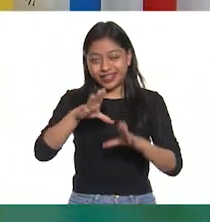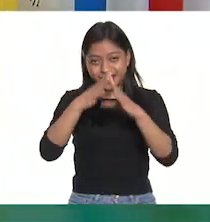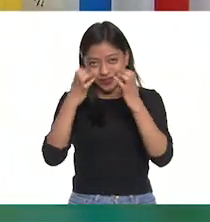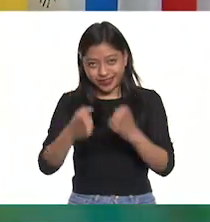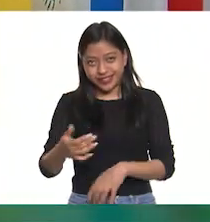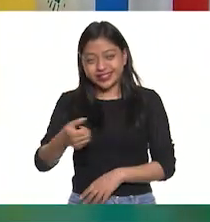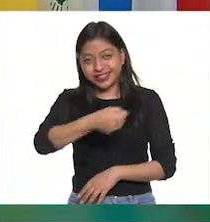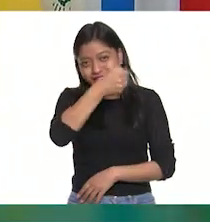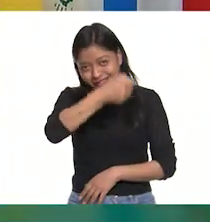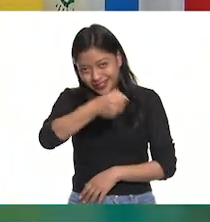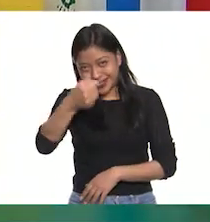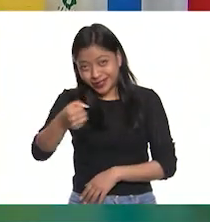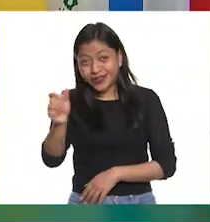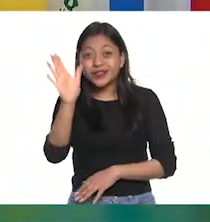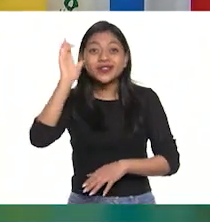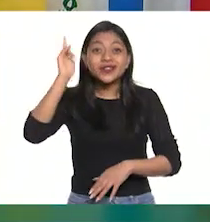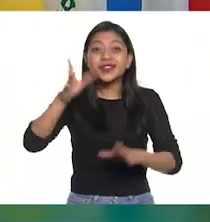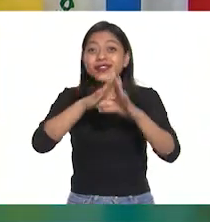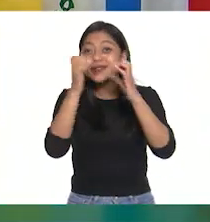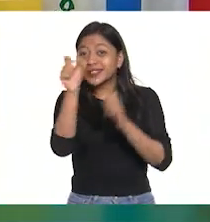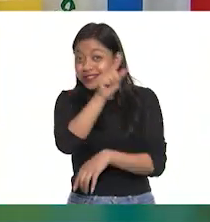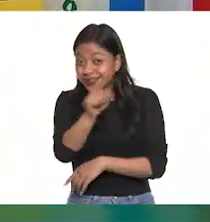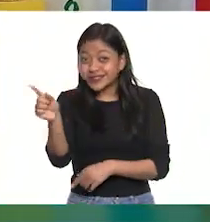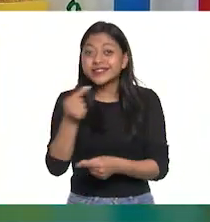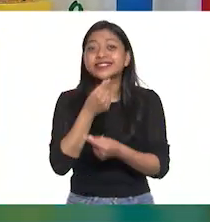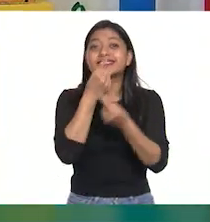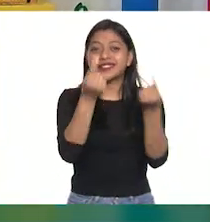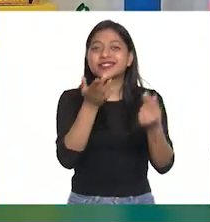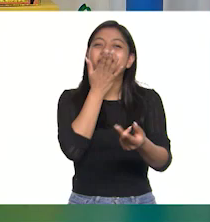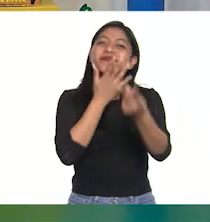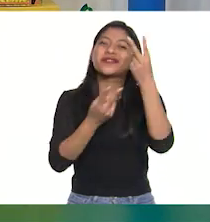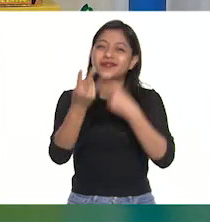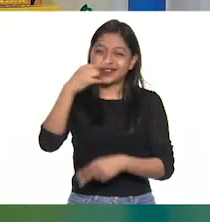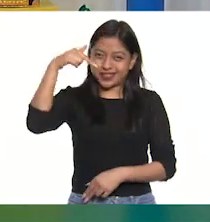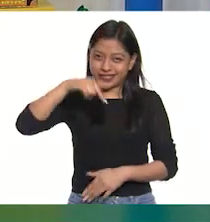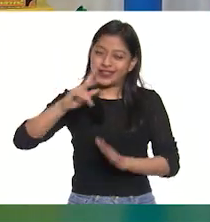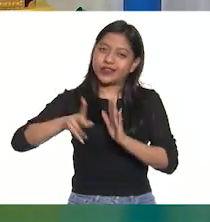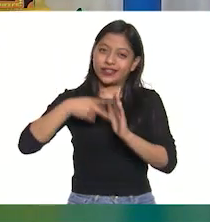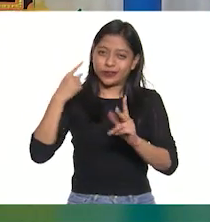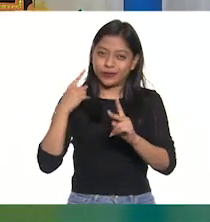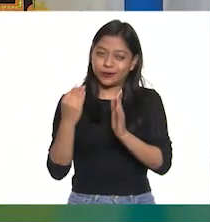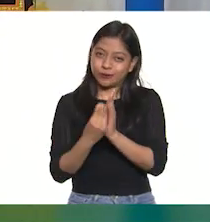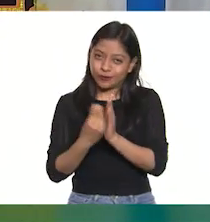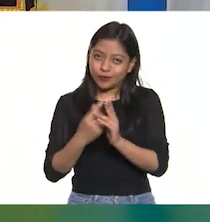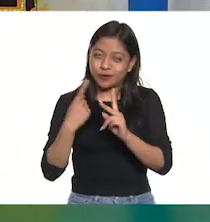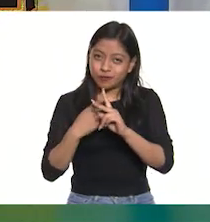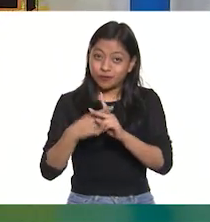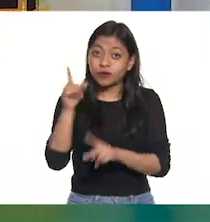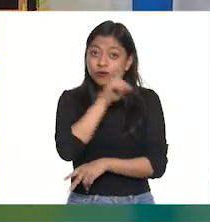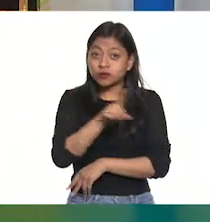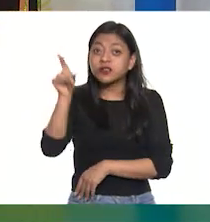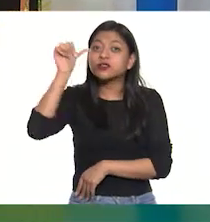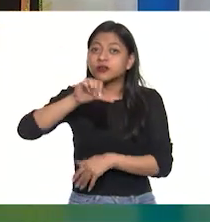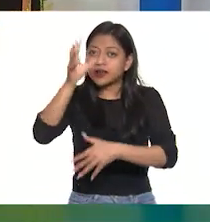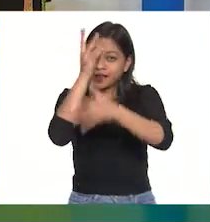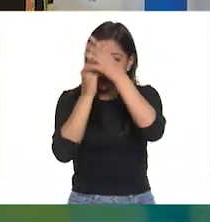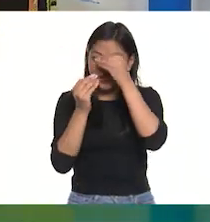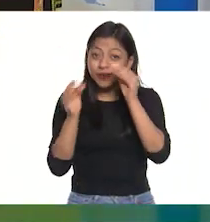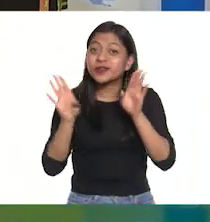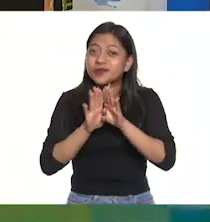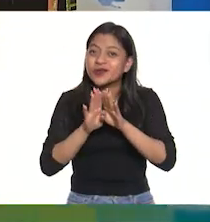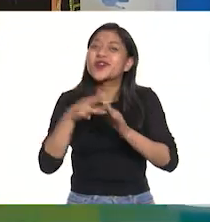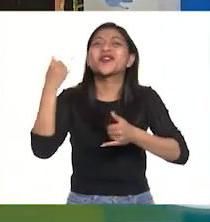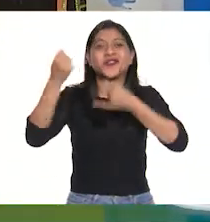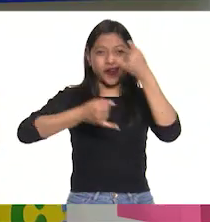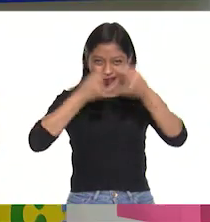saludo. Hola, niñas y niños, ¿cómo están? Bienvenidos nuevamente a esta clase de matemáticas, donde vamos a aprender jugando. ¡Ay,